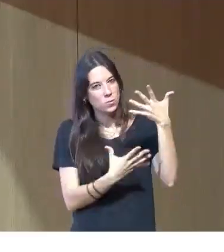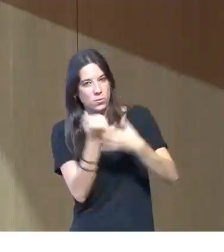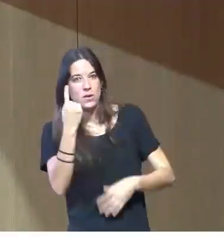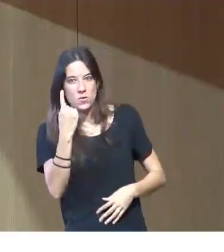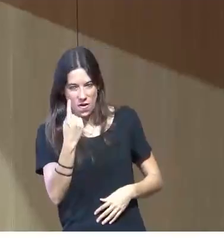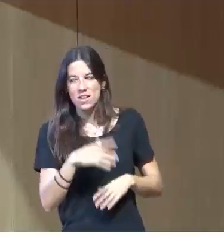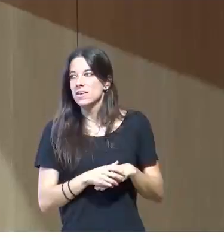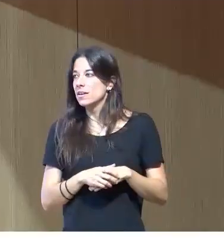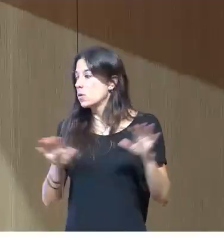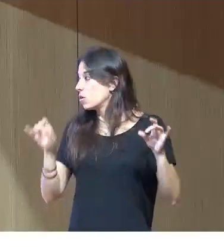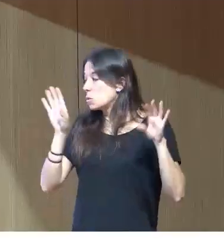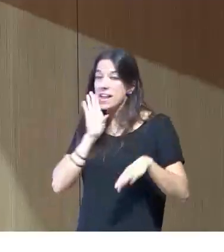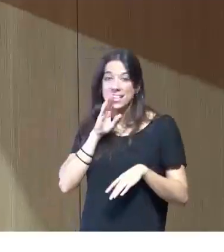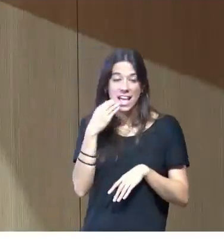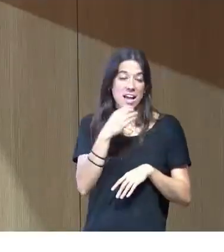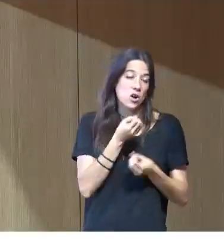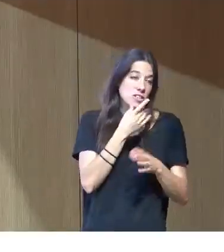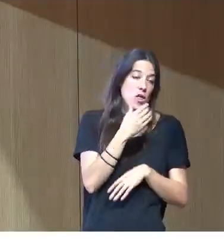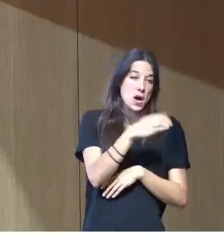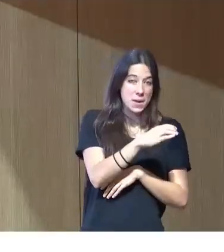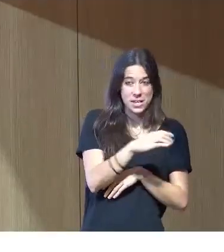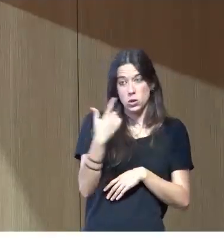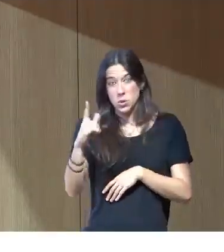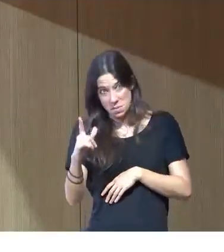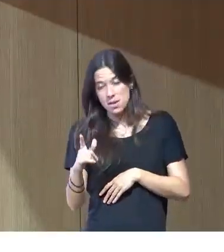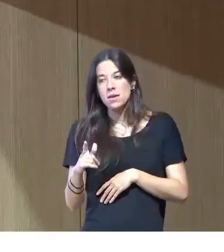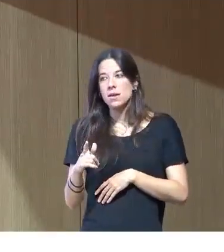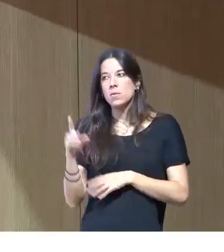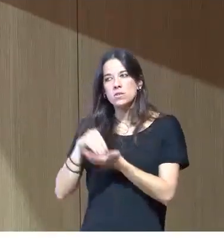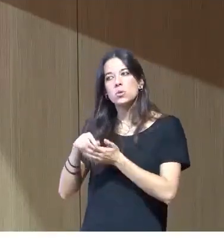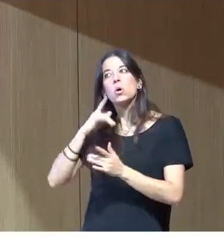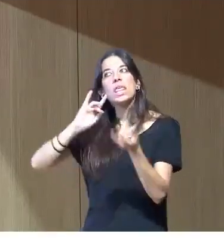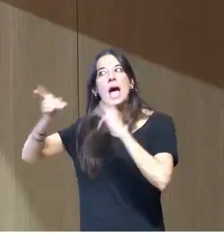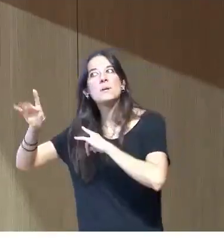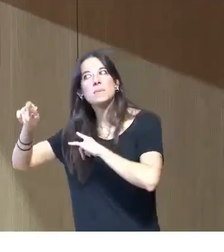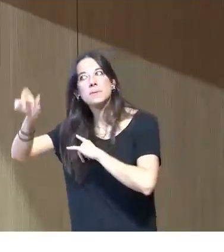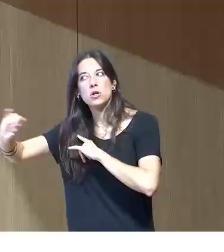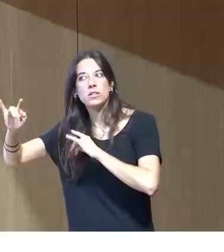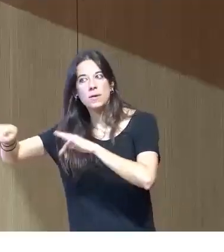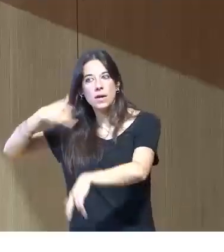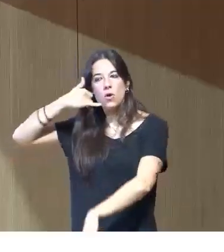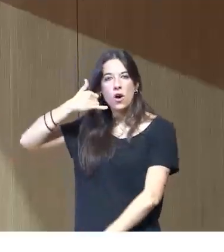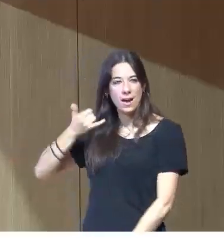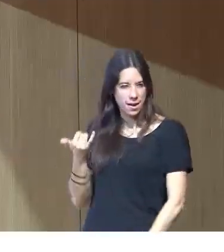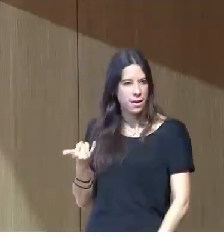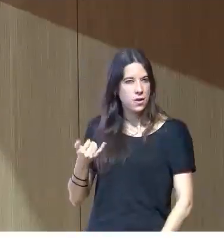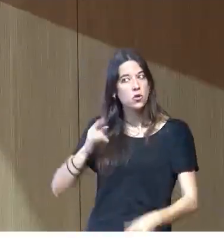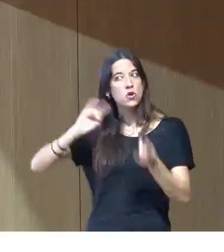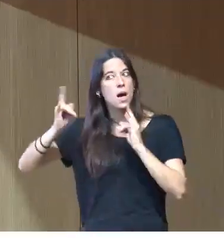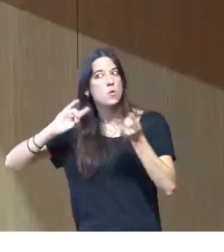luismi esto es como todo no a tú llamas al teléfono tiene que haber alguien al otro lado Que responda no un pronto que nos sirva